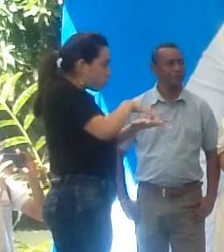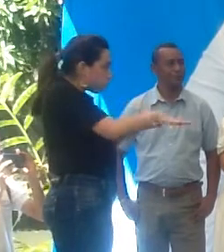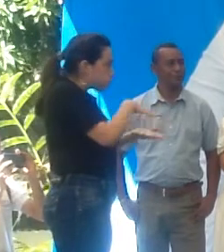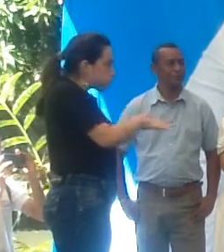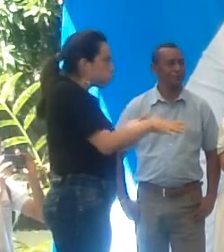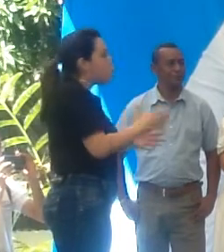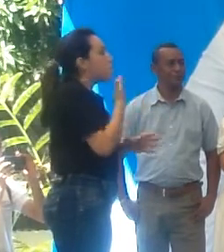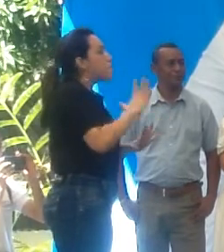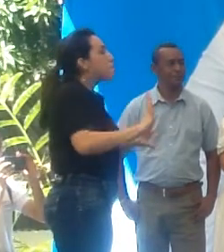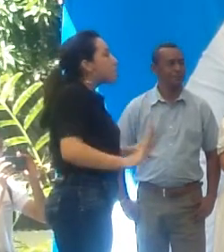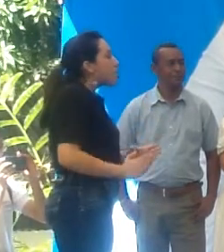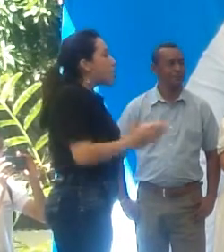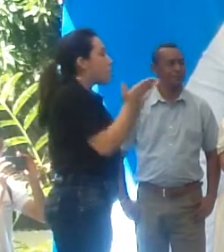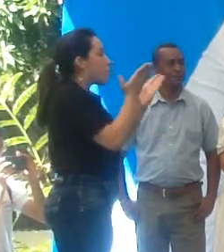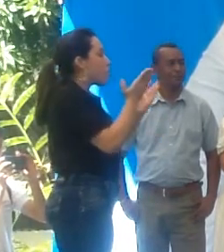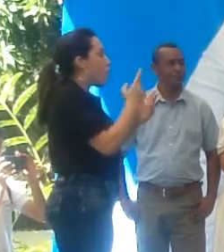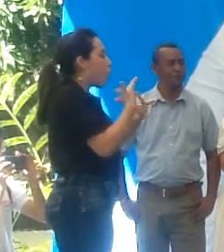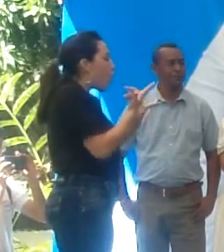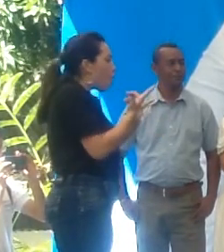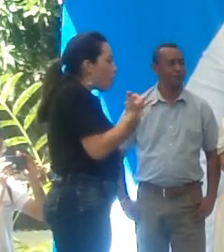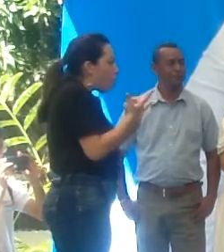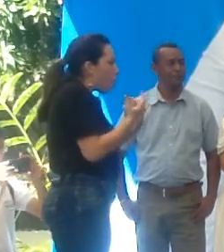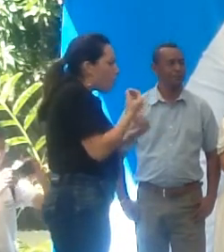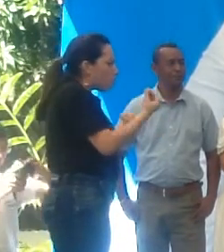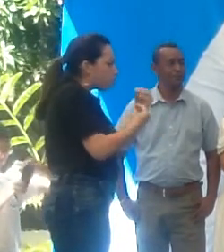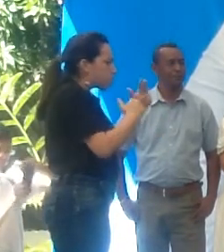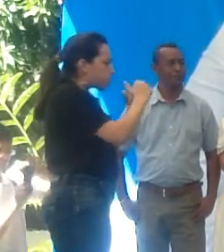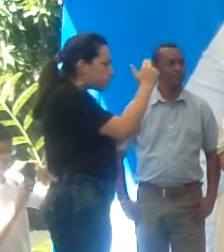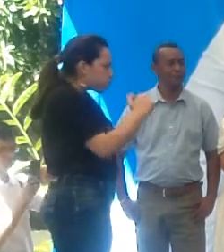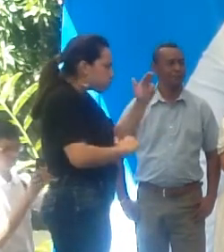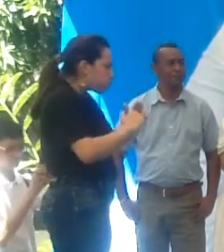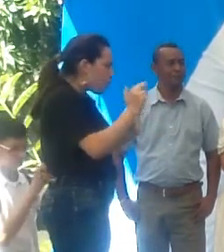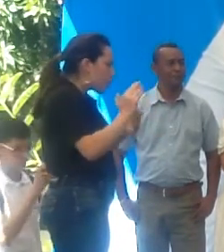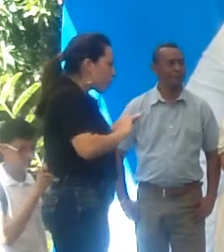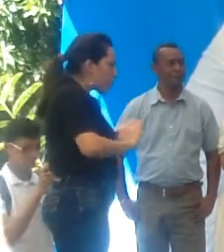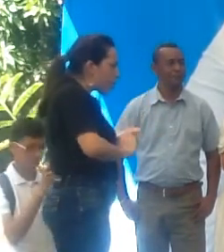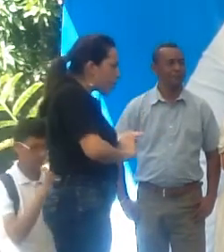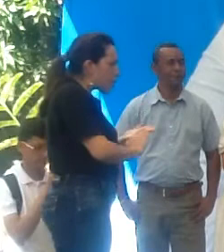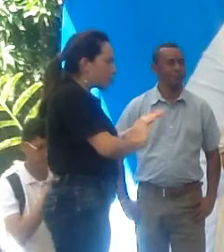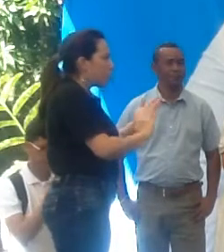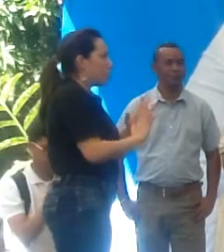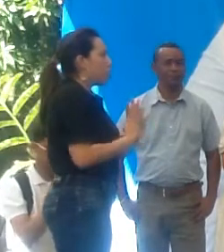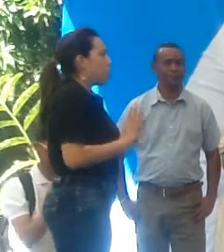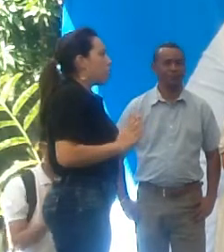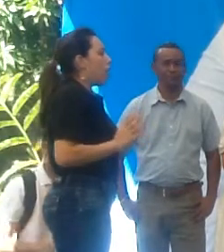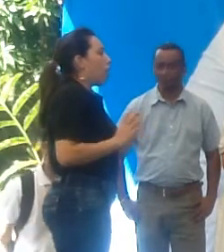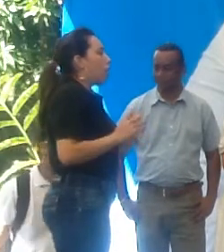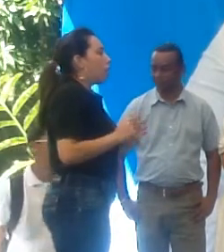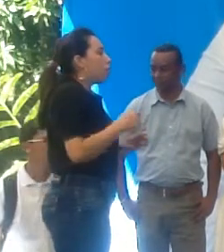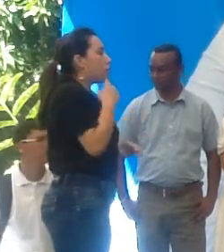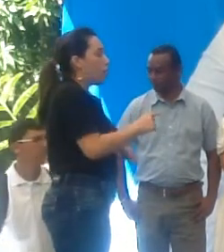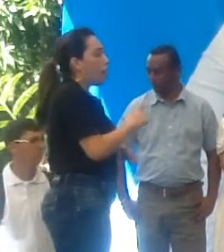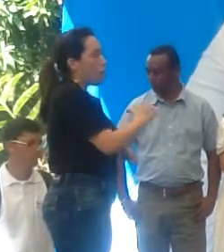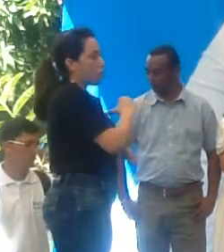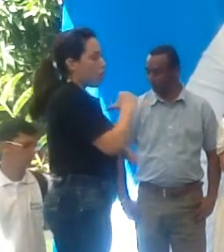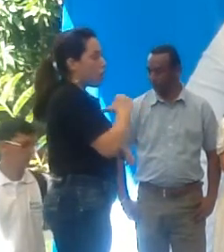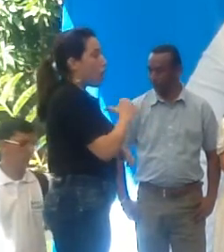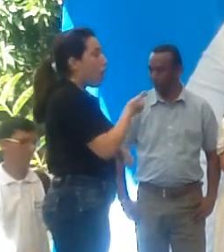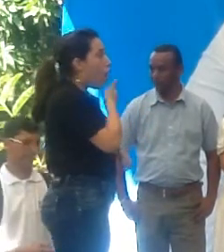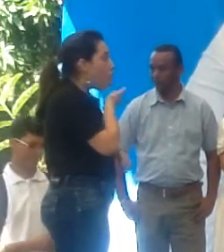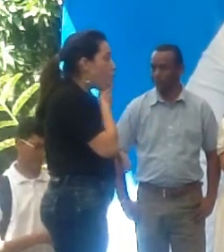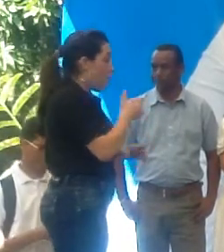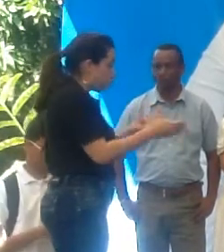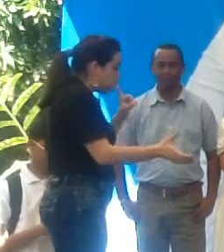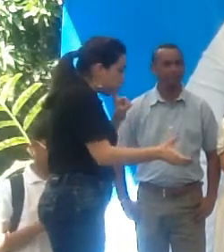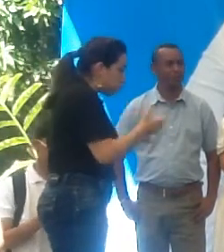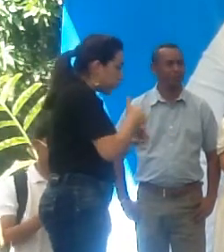la operación de esas infraestructuras, porque de nada nos sirve tener una fuente, captar el